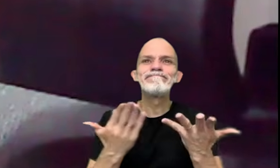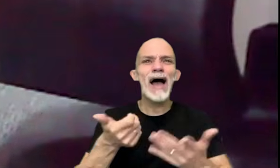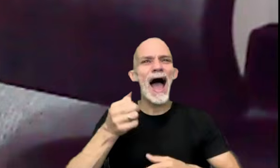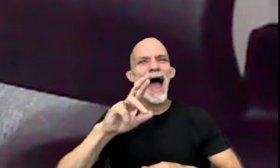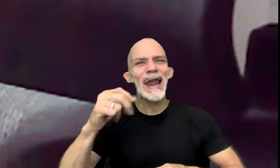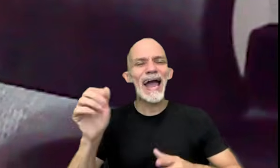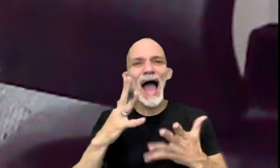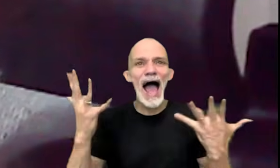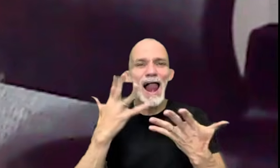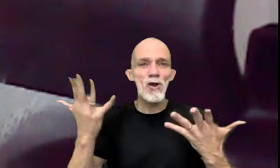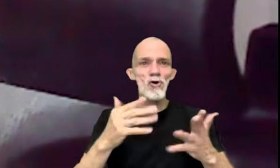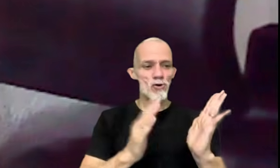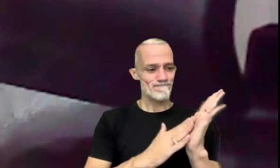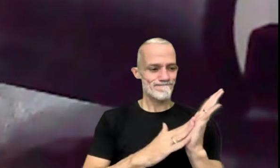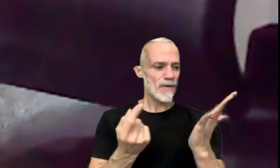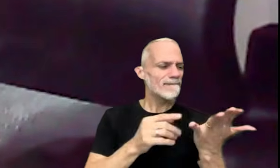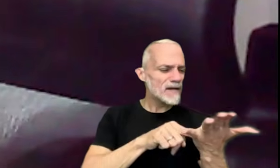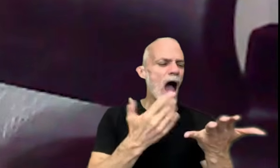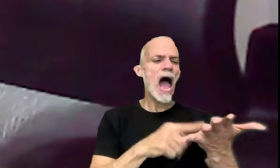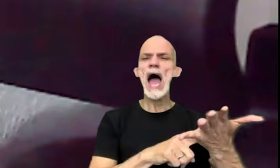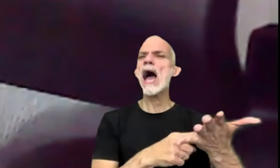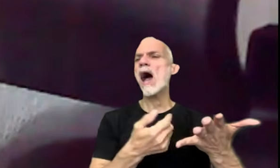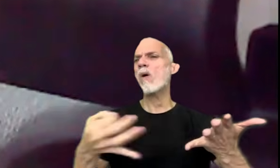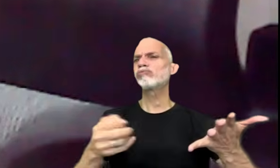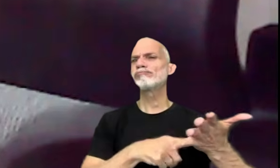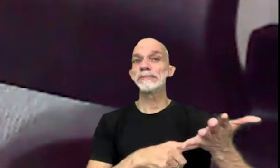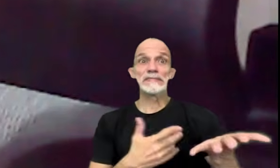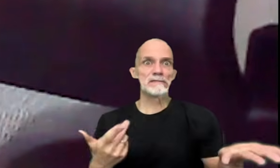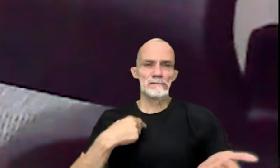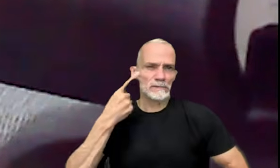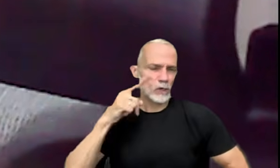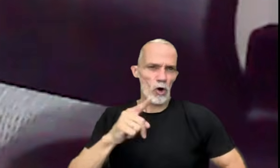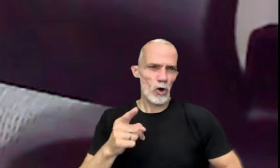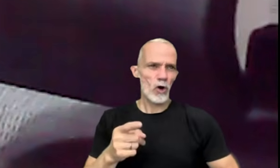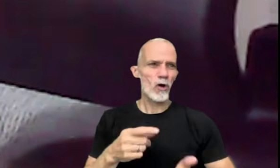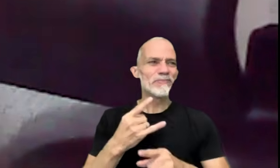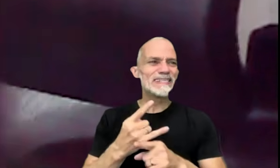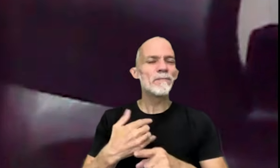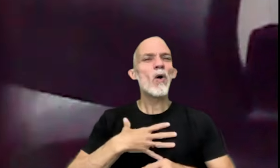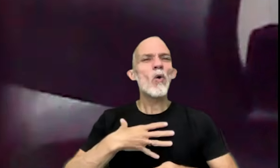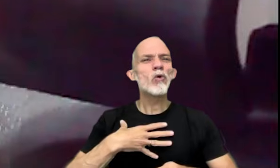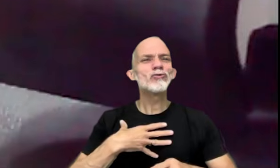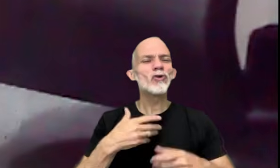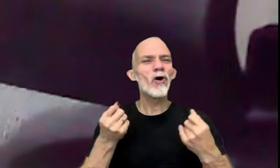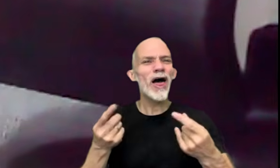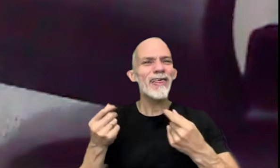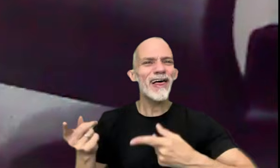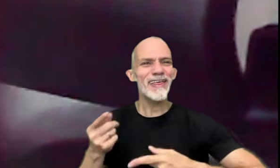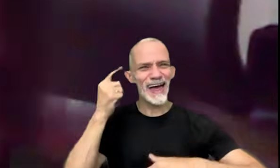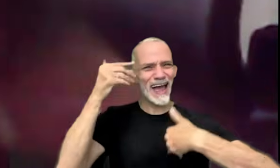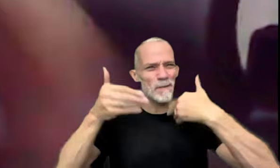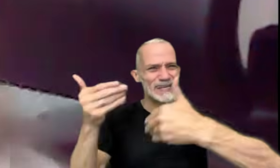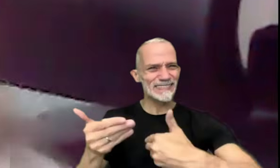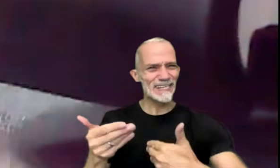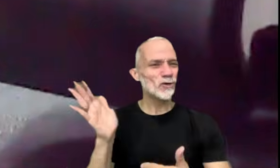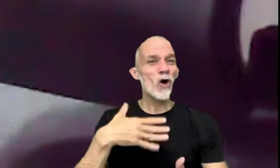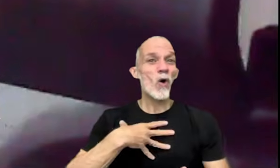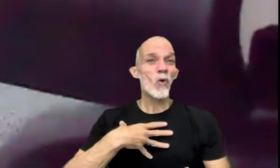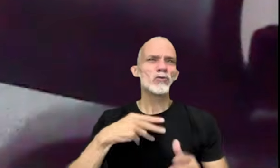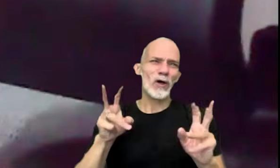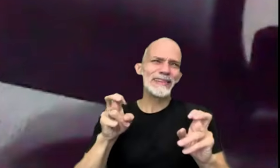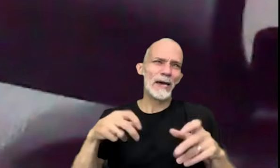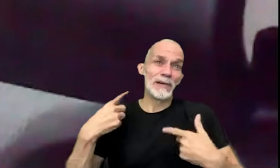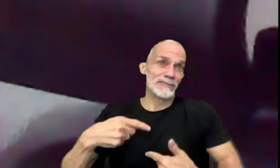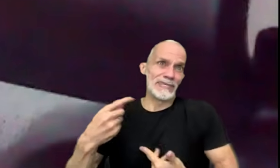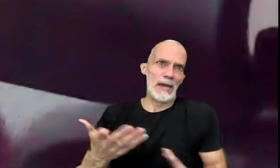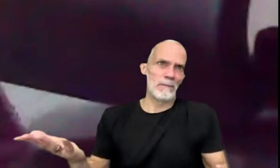fisco, ¿sí? O si nosotros tuviéramos algo, yo no lo conozco, siempre en los cursos que damos en capacitación, este